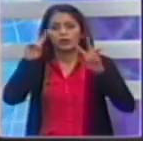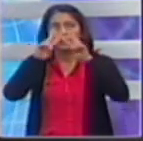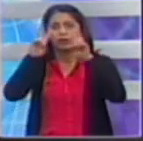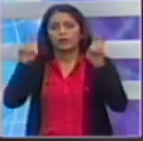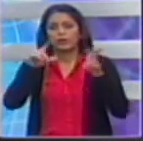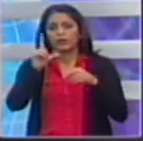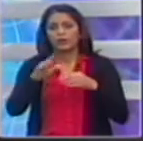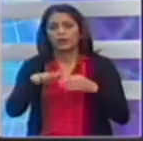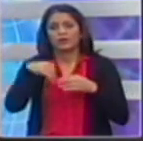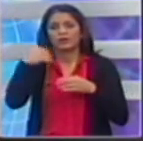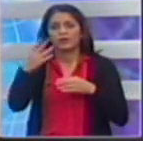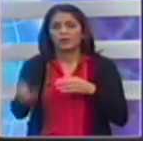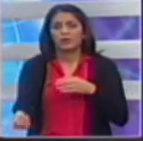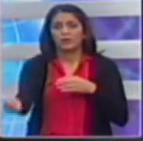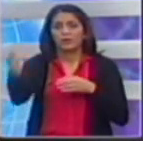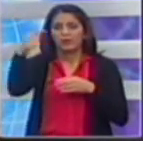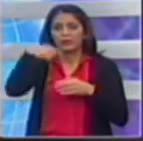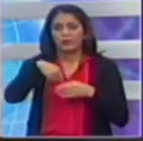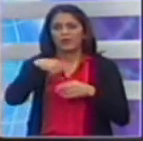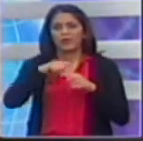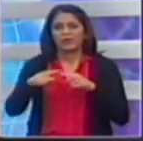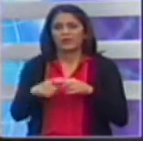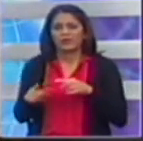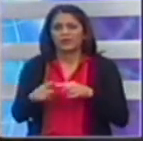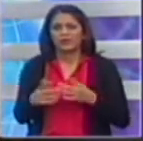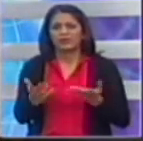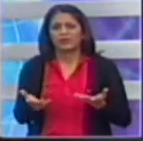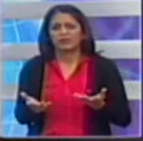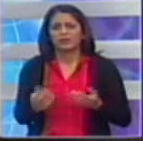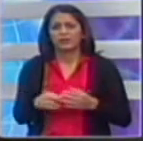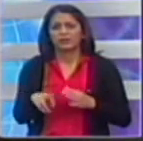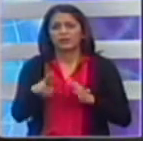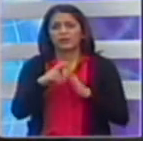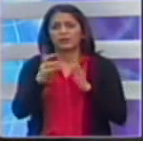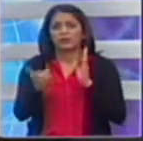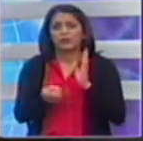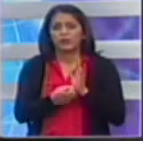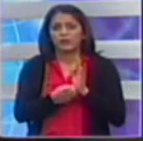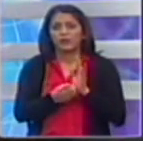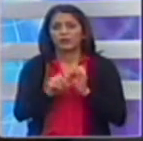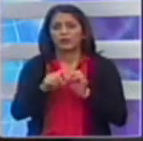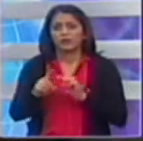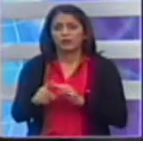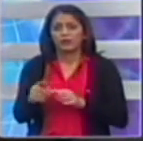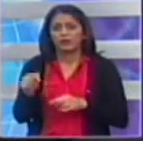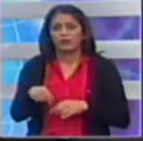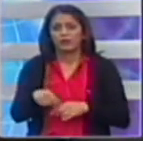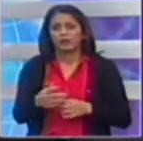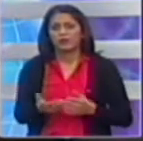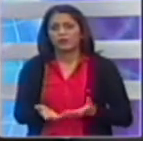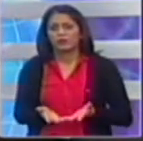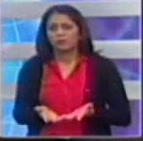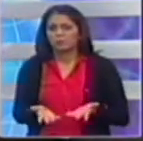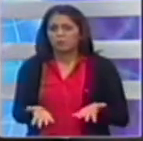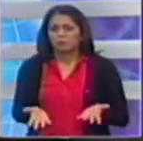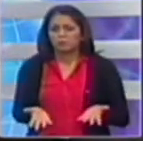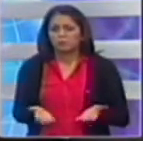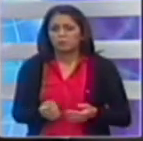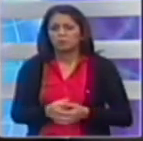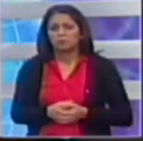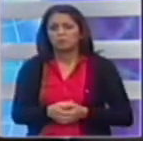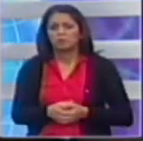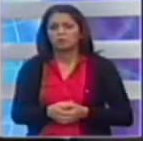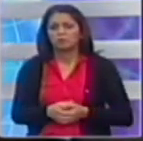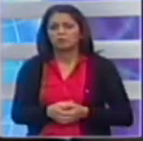que los republicanos históricamente han tenido una línea dura en este tema. Por ahí va el asunto, es decir, ¿tendría